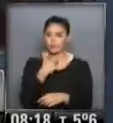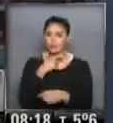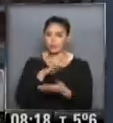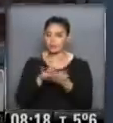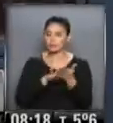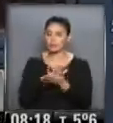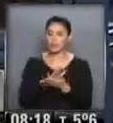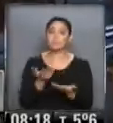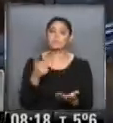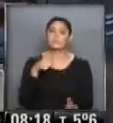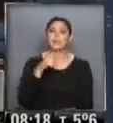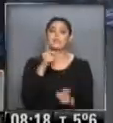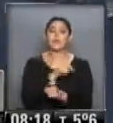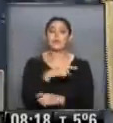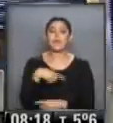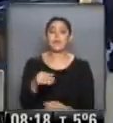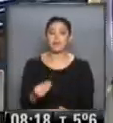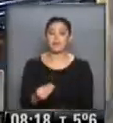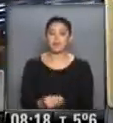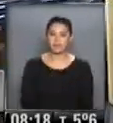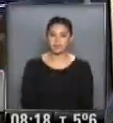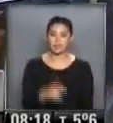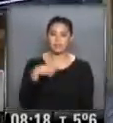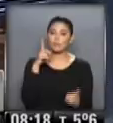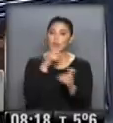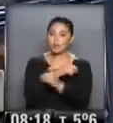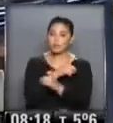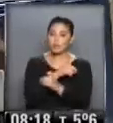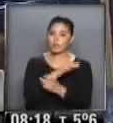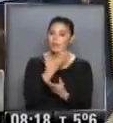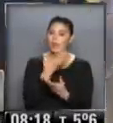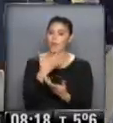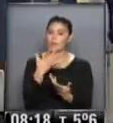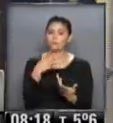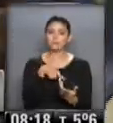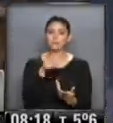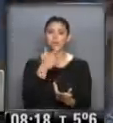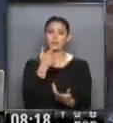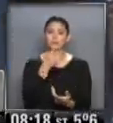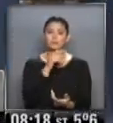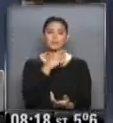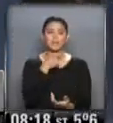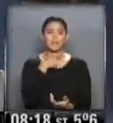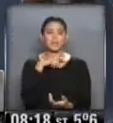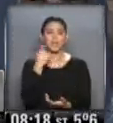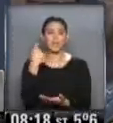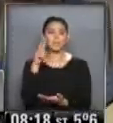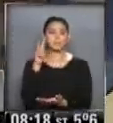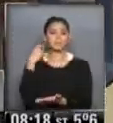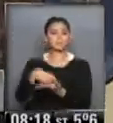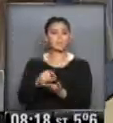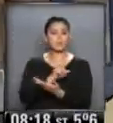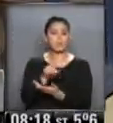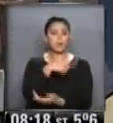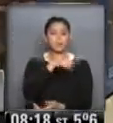hecho presente. Pero acá me parece que el problema es otro. Acá me parece que no hay una cuestión de que quieren que les pague el alquiler. Quieren tomar